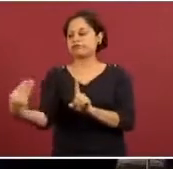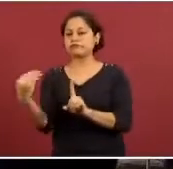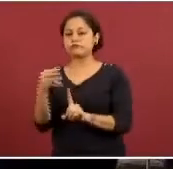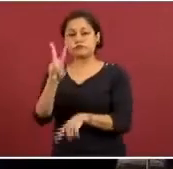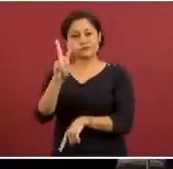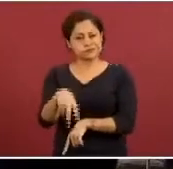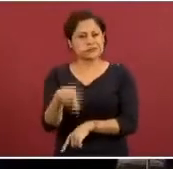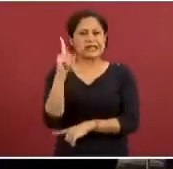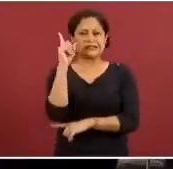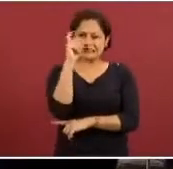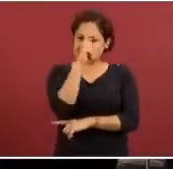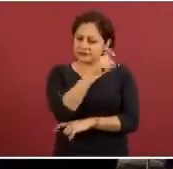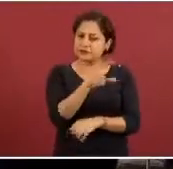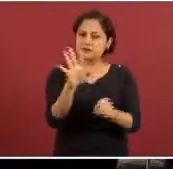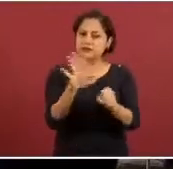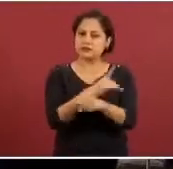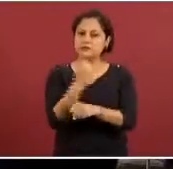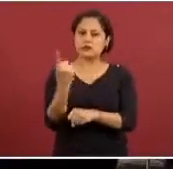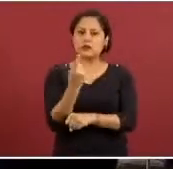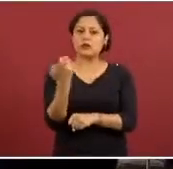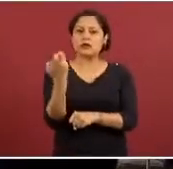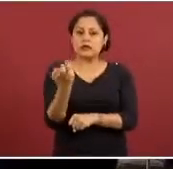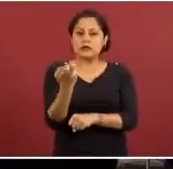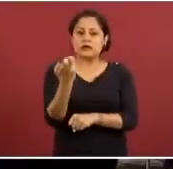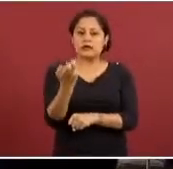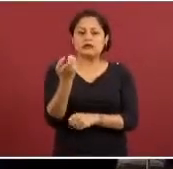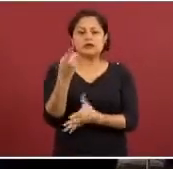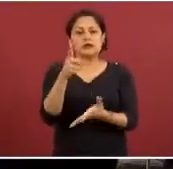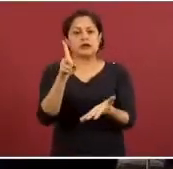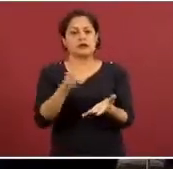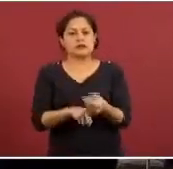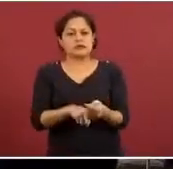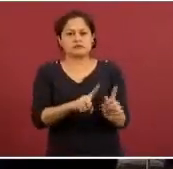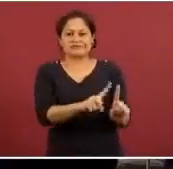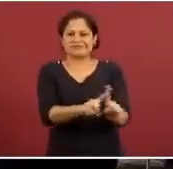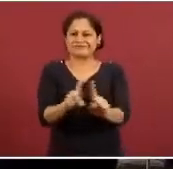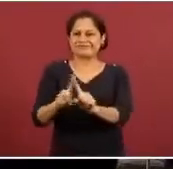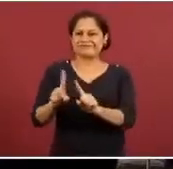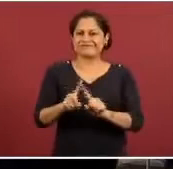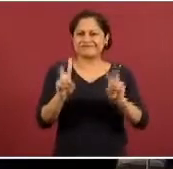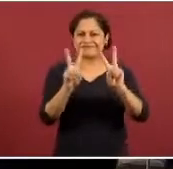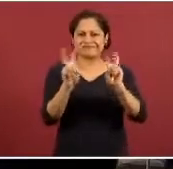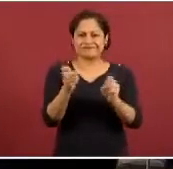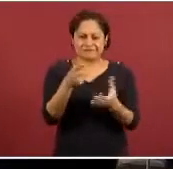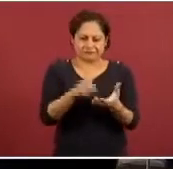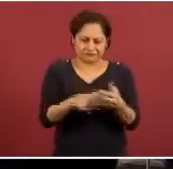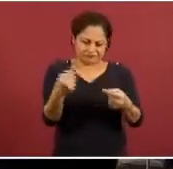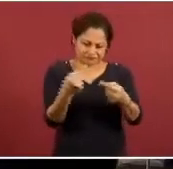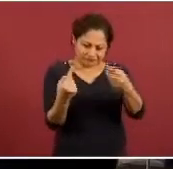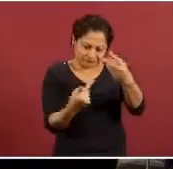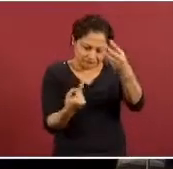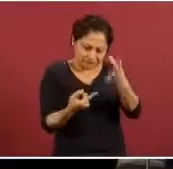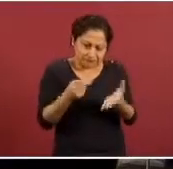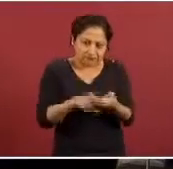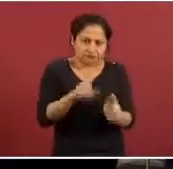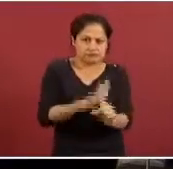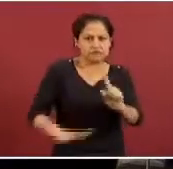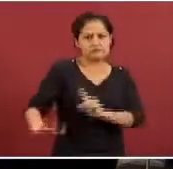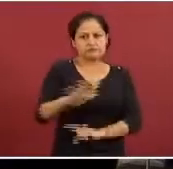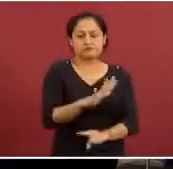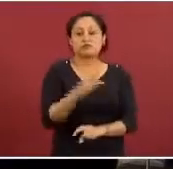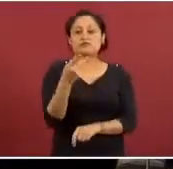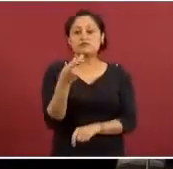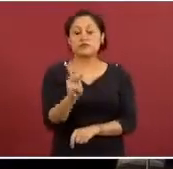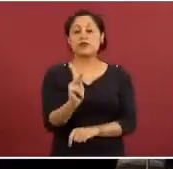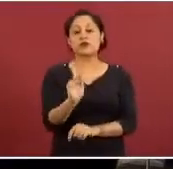a prácticamente todos los elementos de la sociedad y que debe cuidarse con especial